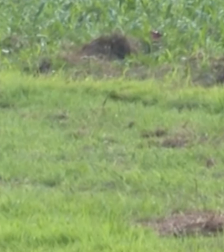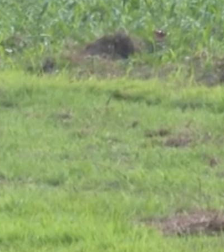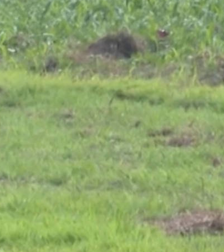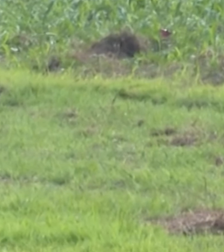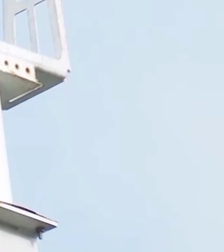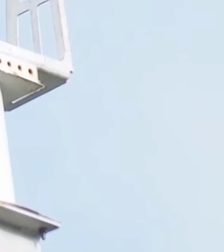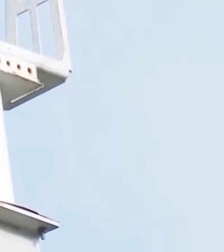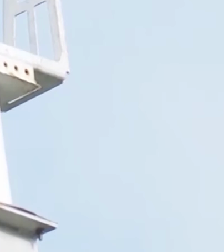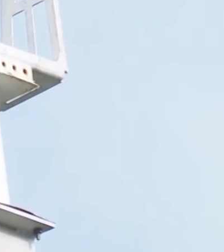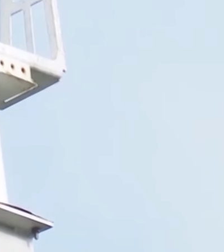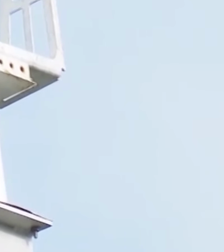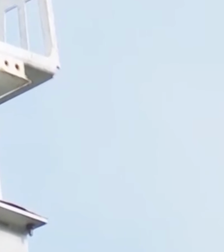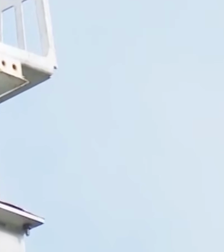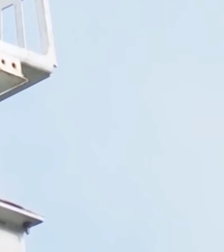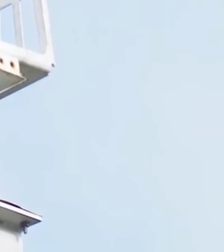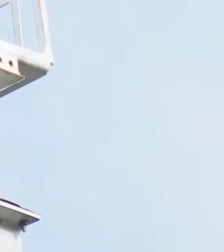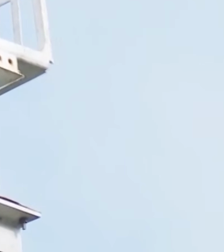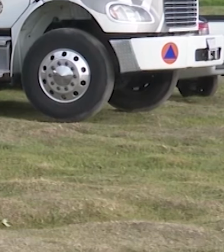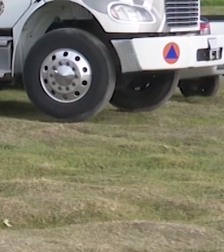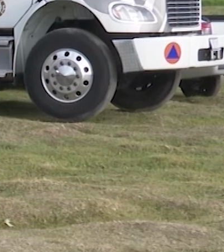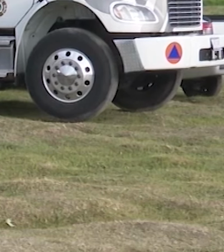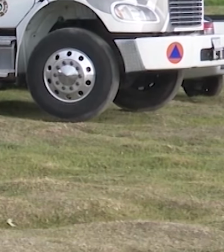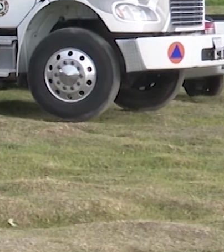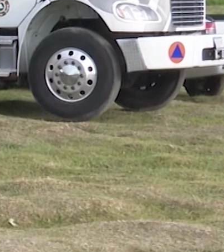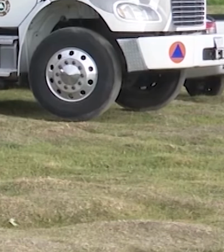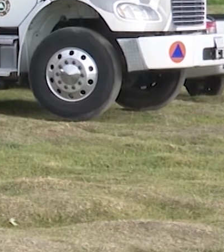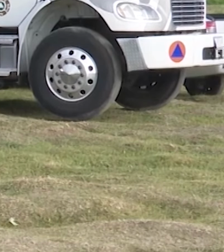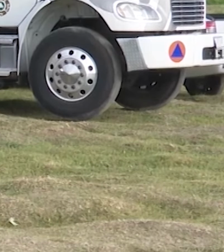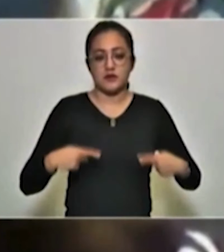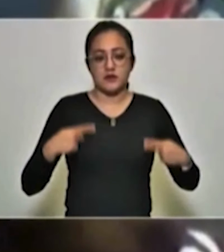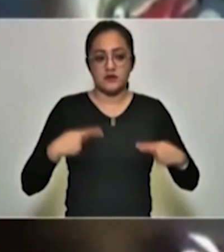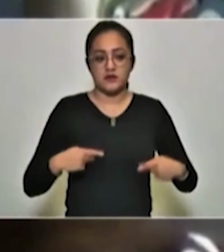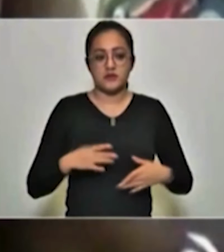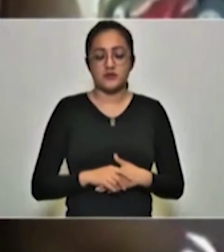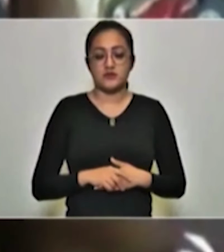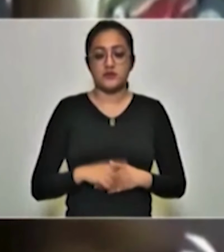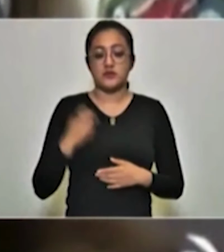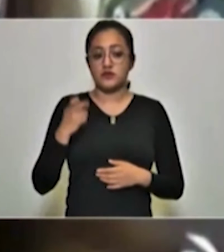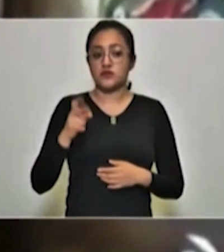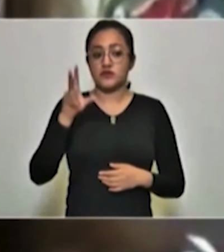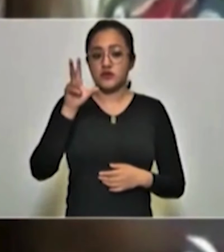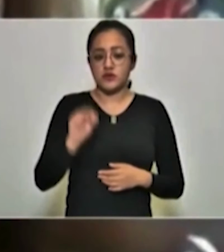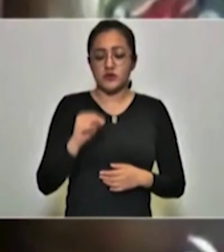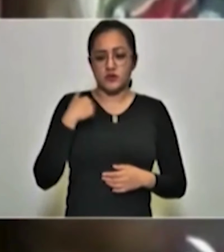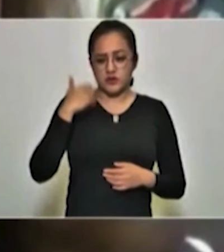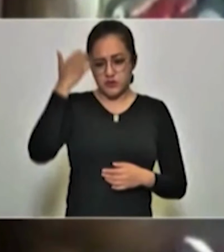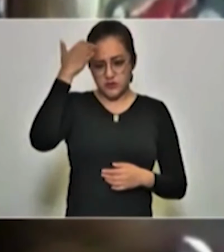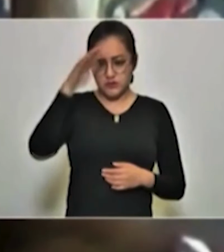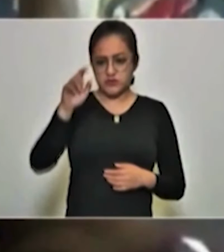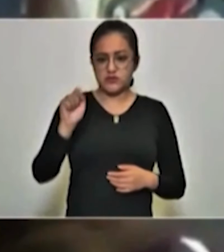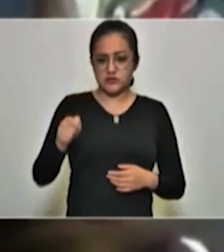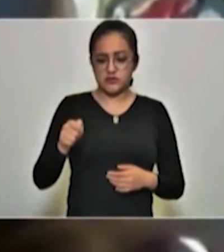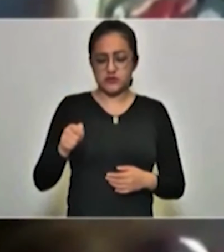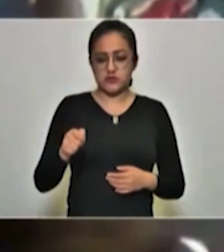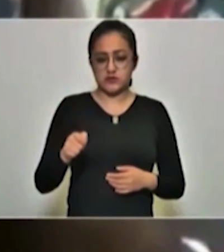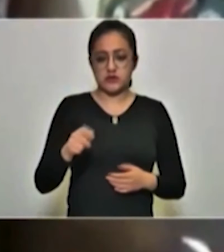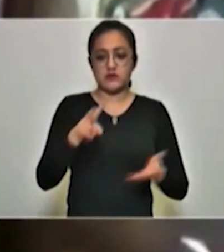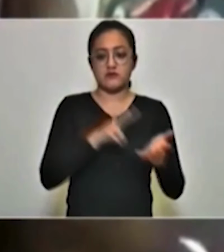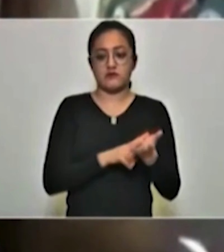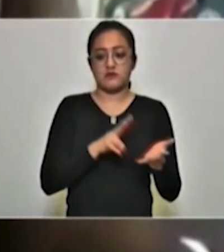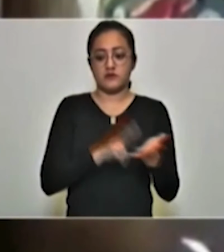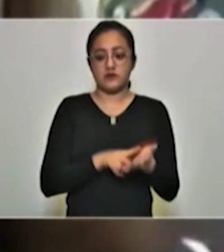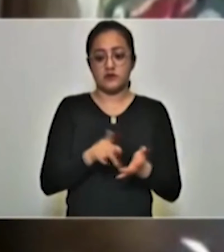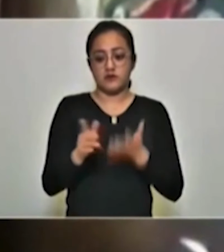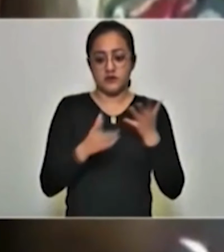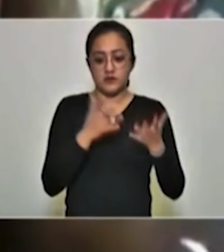nuevo enlace, así como el director general Arturo Reyes Sandoval. Ellos no desconocen la validez de